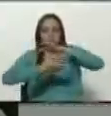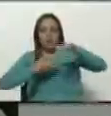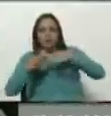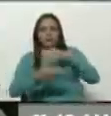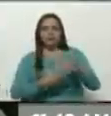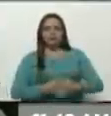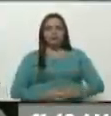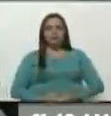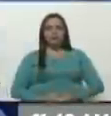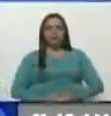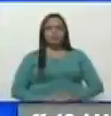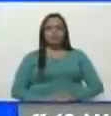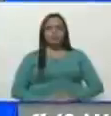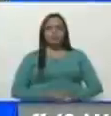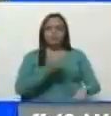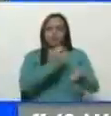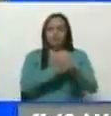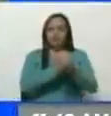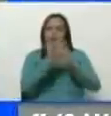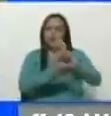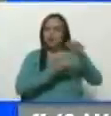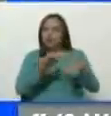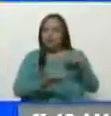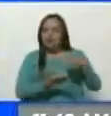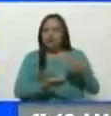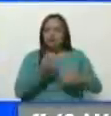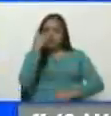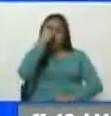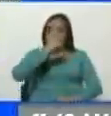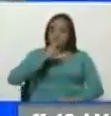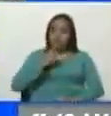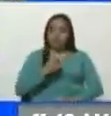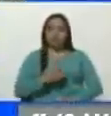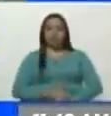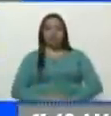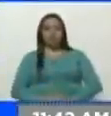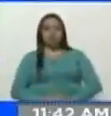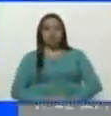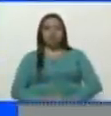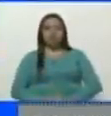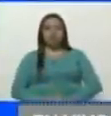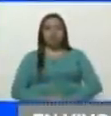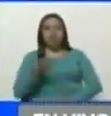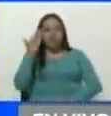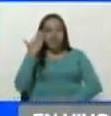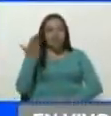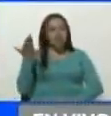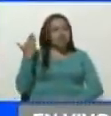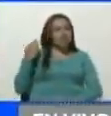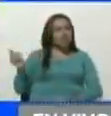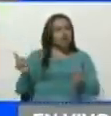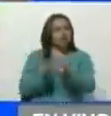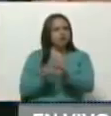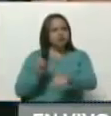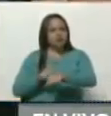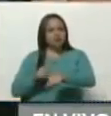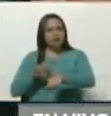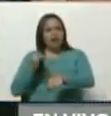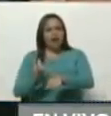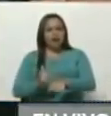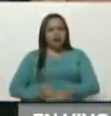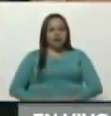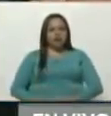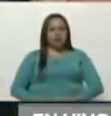ustedes, es un problema bastante serio, al extremo de que hace poco fueron cazados